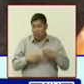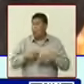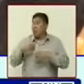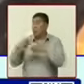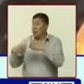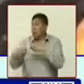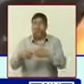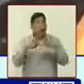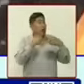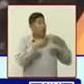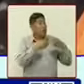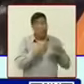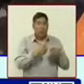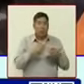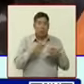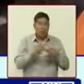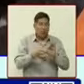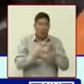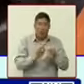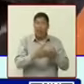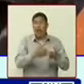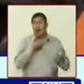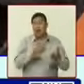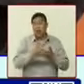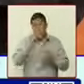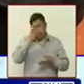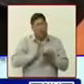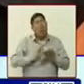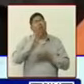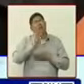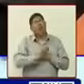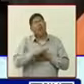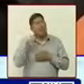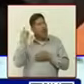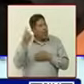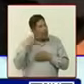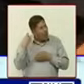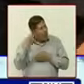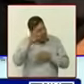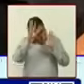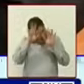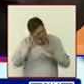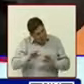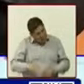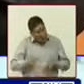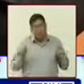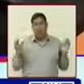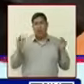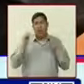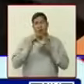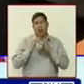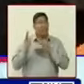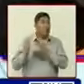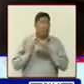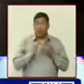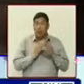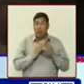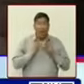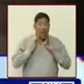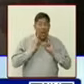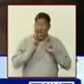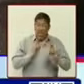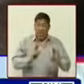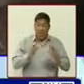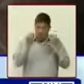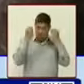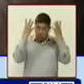lugar de adelantarnos a lo que puede ocurrir, sabiendo que en febrero siempre llueve en La Paz, y la ciudad de La Paz es la ciudad con más ríos subterráneos